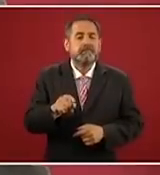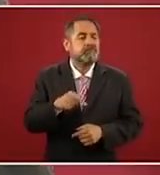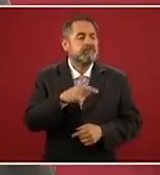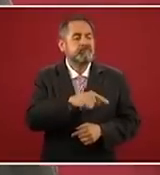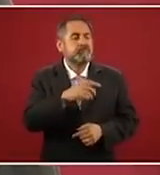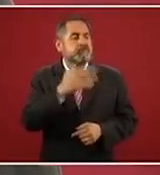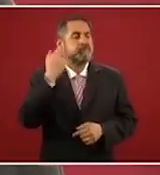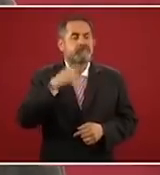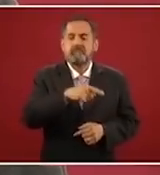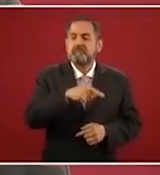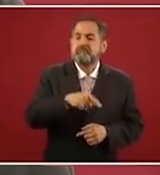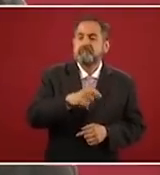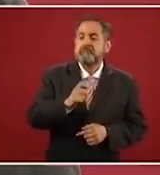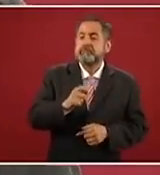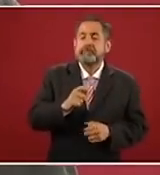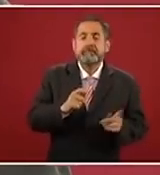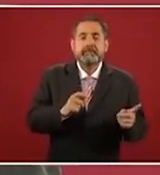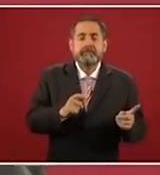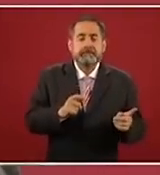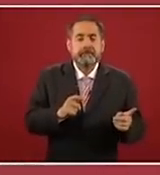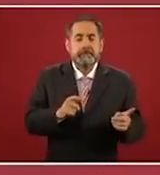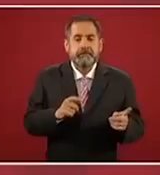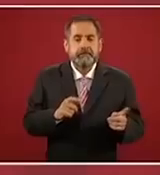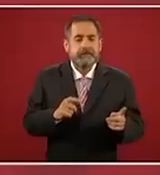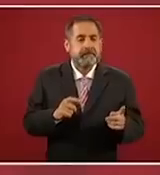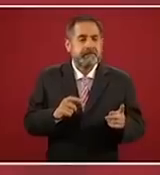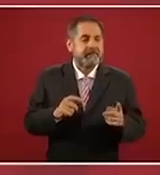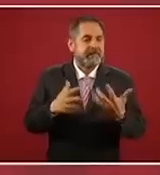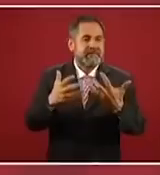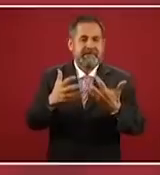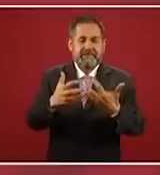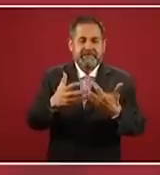compra de unas plantas de fertilizantes.